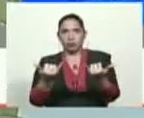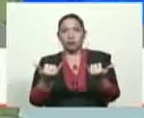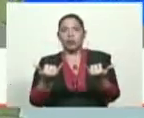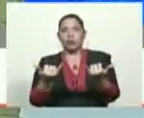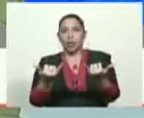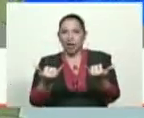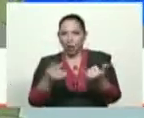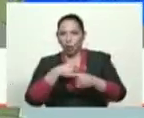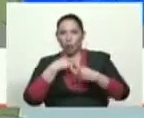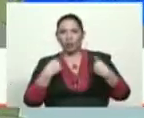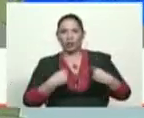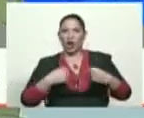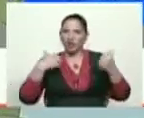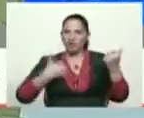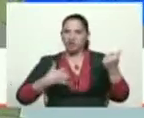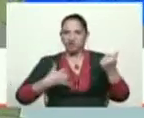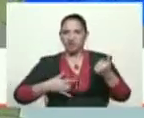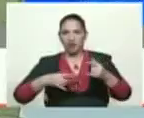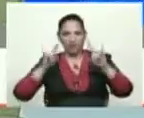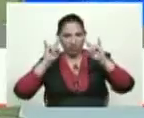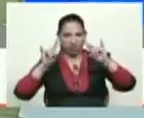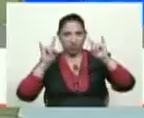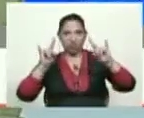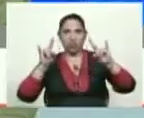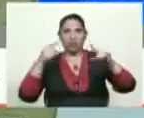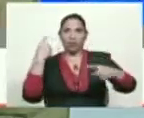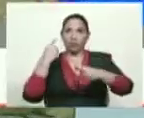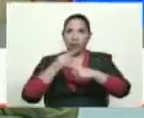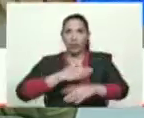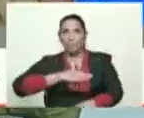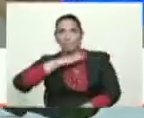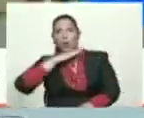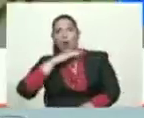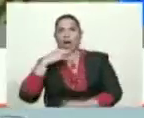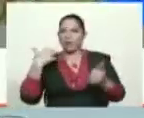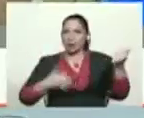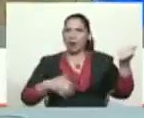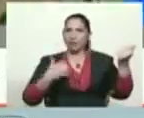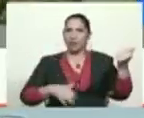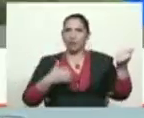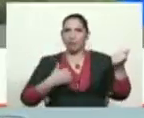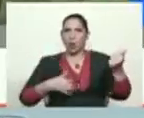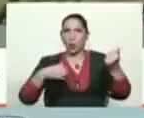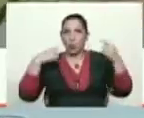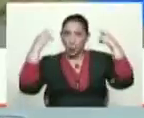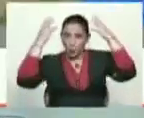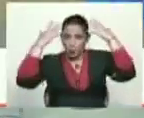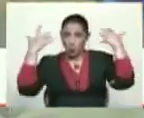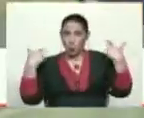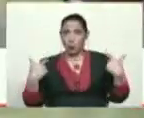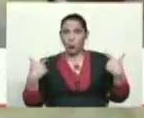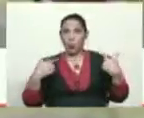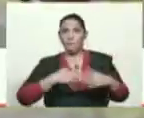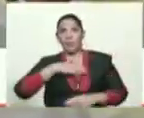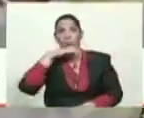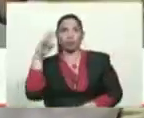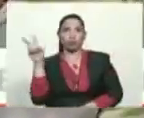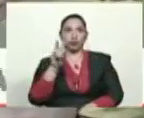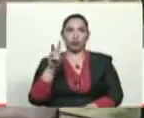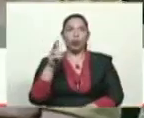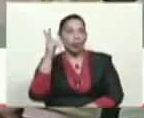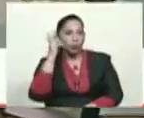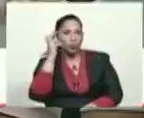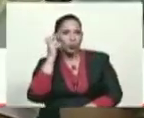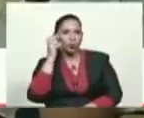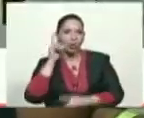rockero paul hillmán tiene que llegar con sus guitarras y sus peludos venezuela entero y la gente vaya escuchar rock